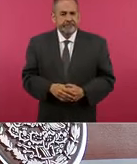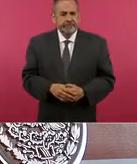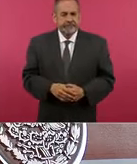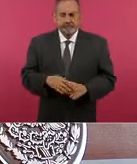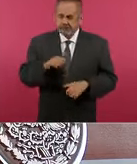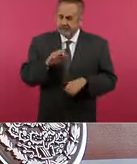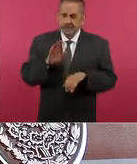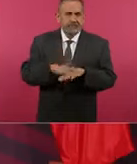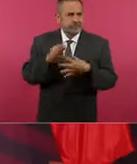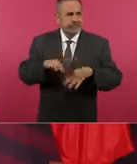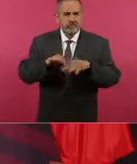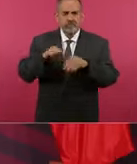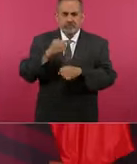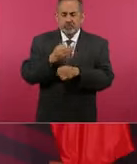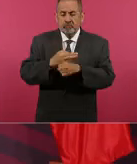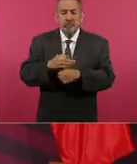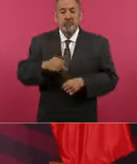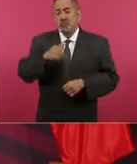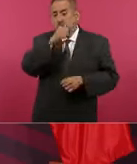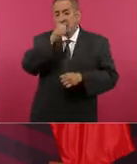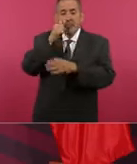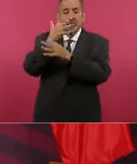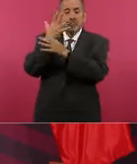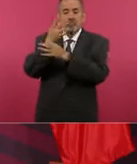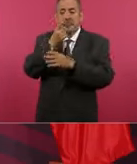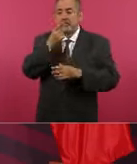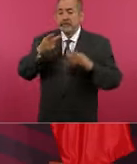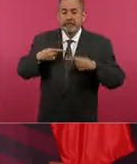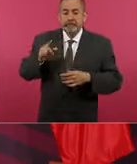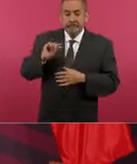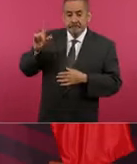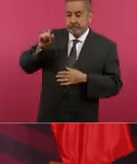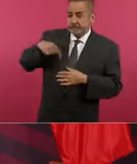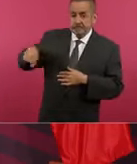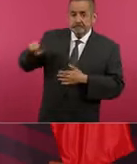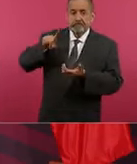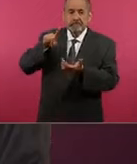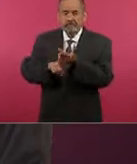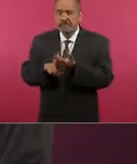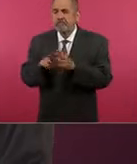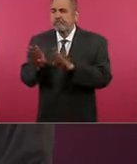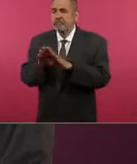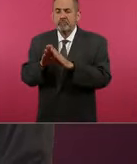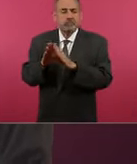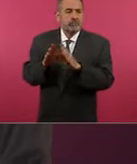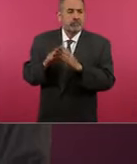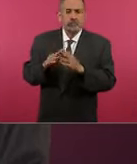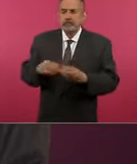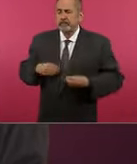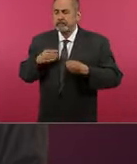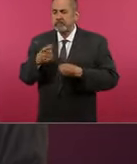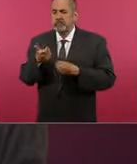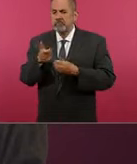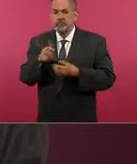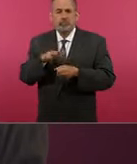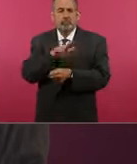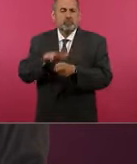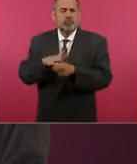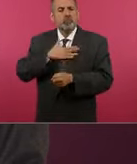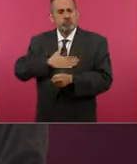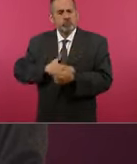ahora más que nunca. Juárez decía, el funcionario tiene que aprender a vivir en la justa medianía.